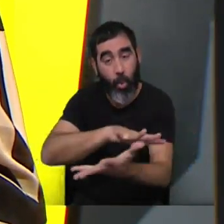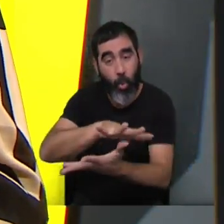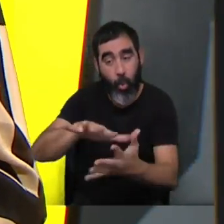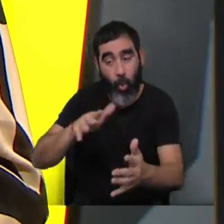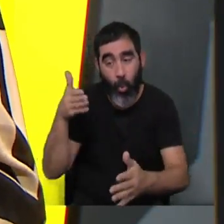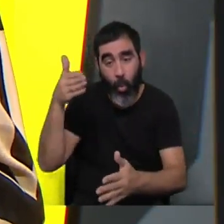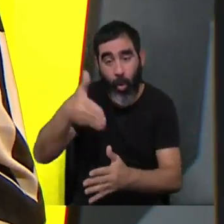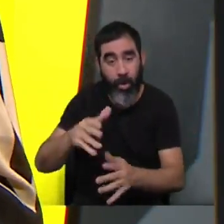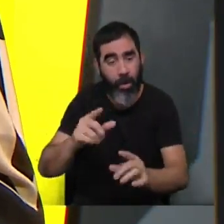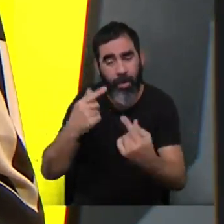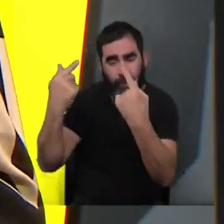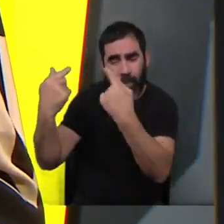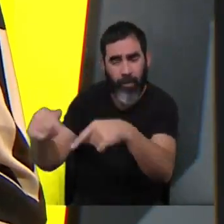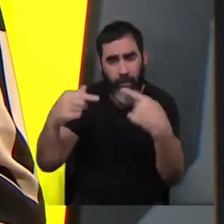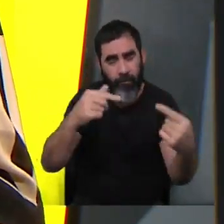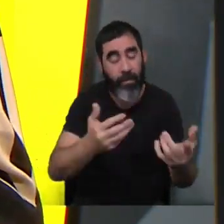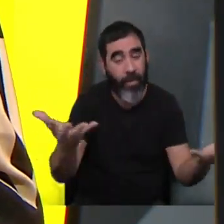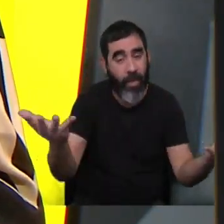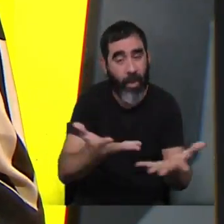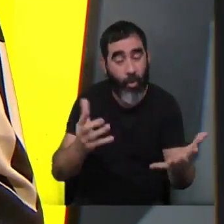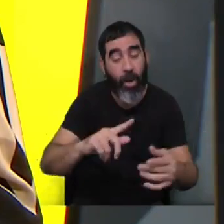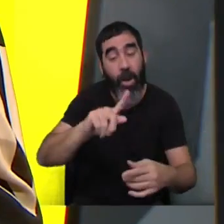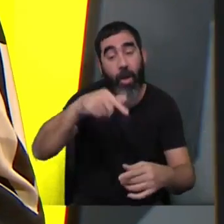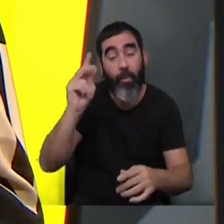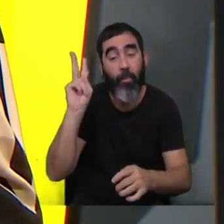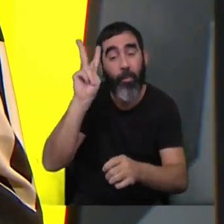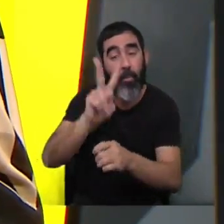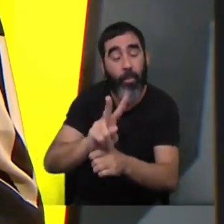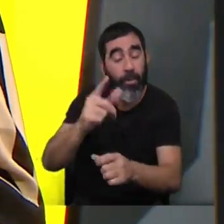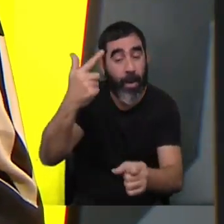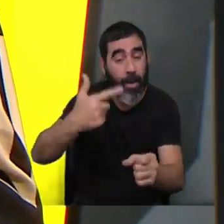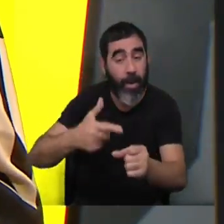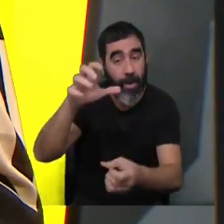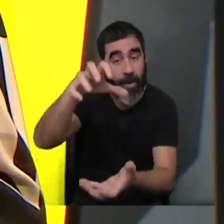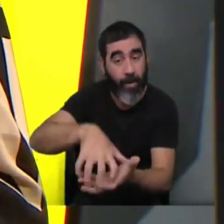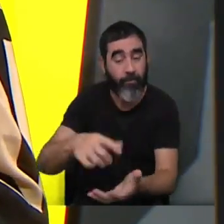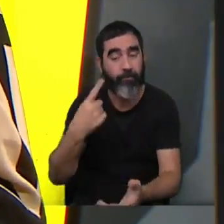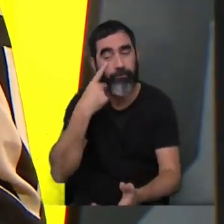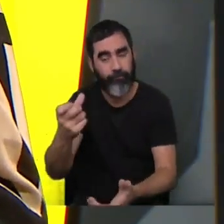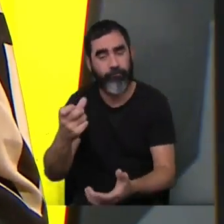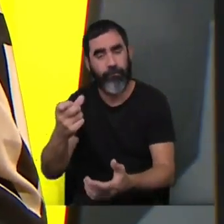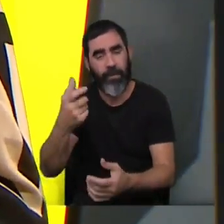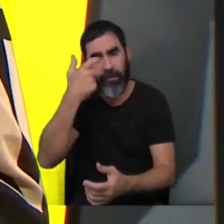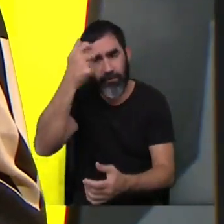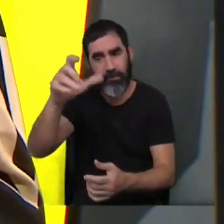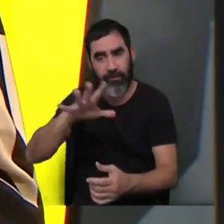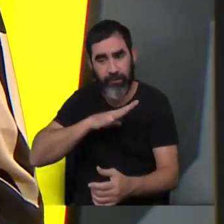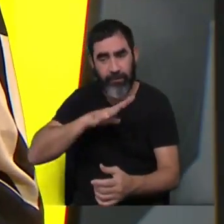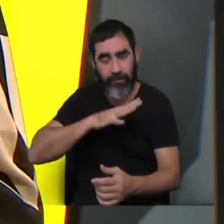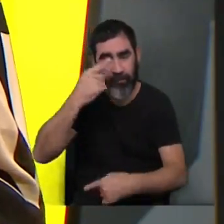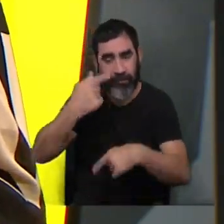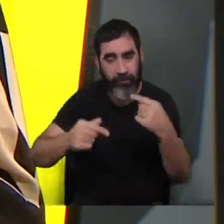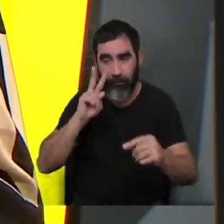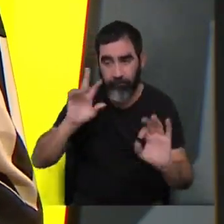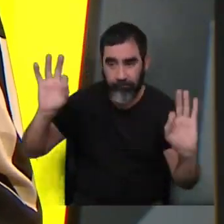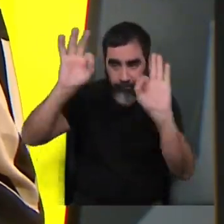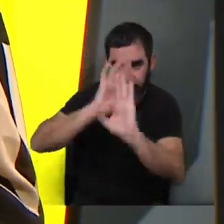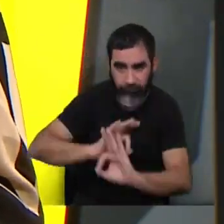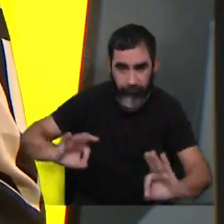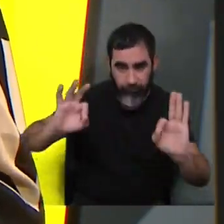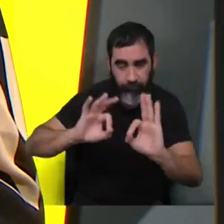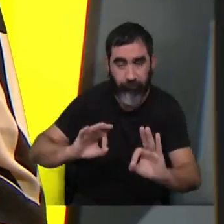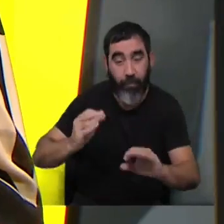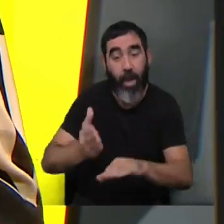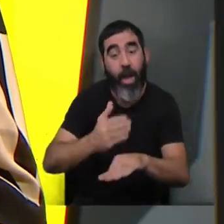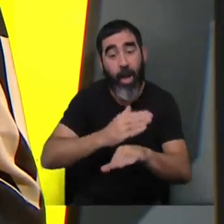frecuentamos ya no sea lo mismo, que ya ahora la próxima vez que vayamos a la estación de servicio nos demos cuenta de toda la ciencia que nos rodea y que no vemos, que es